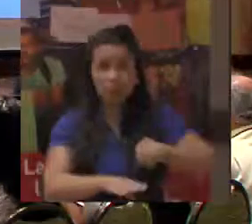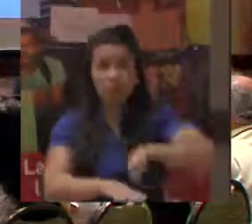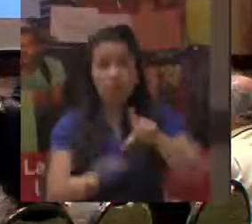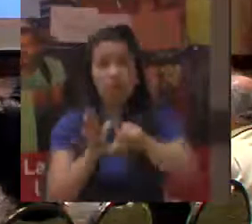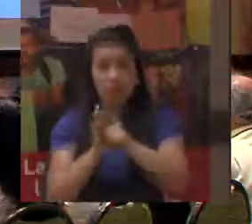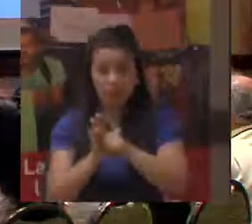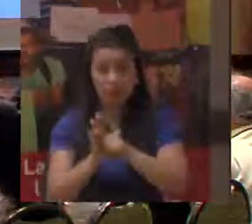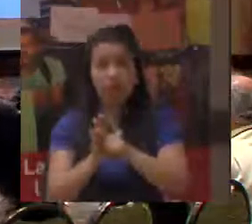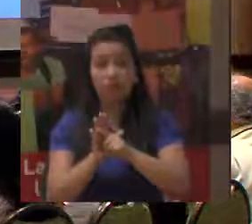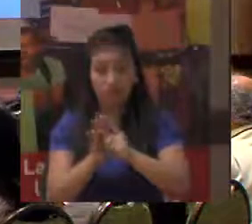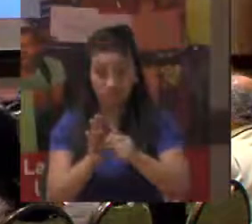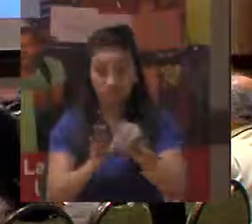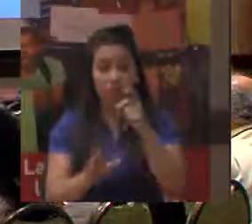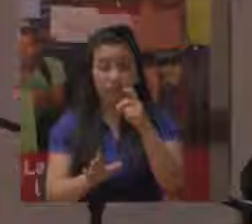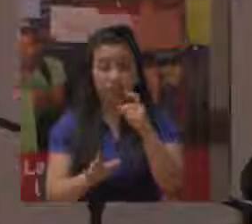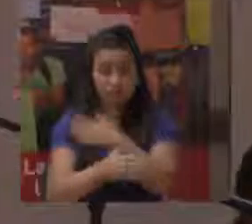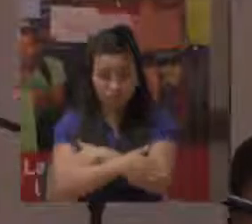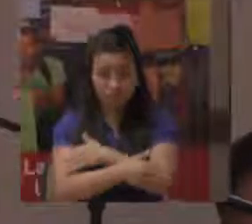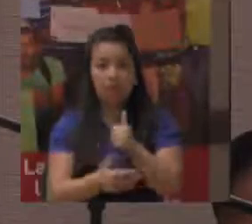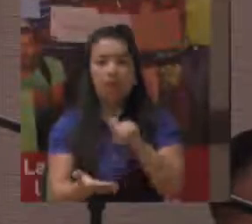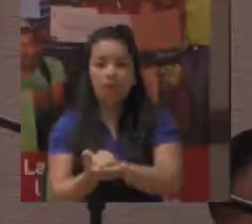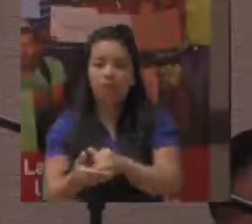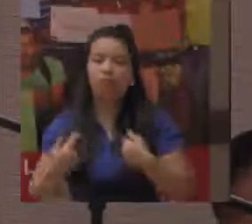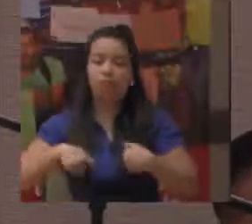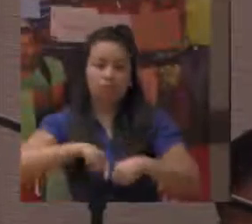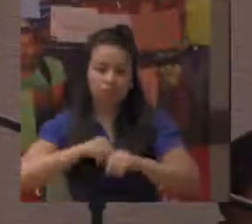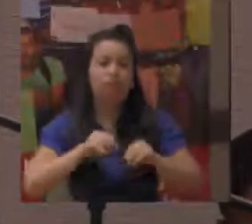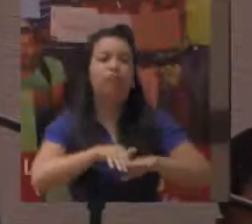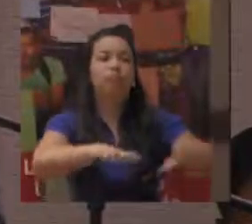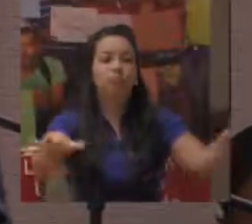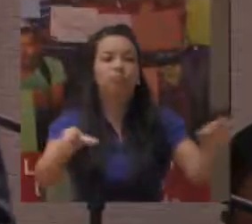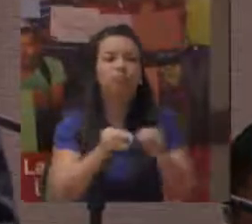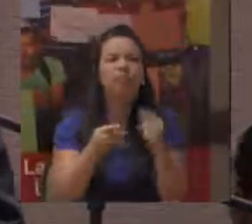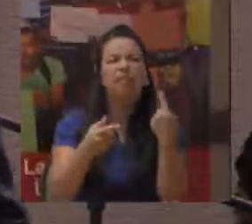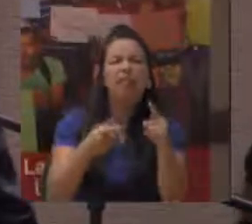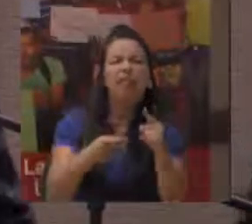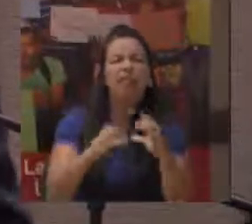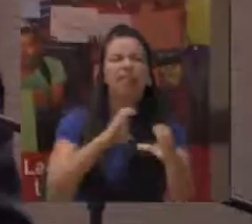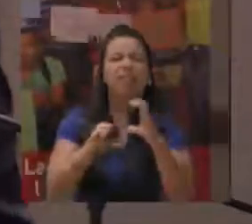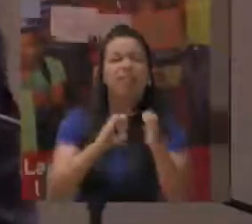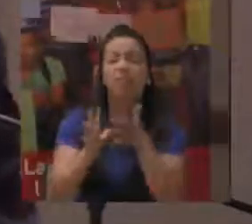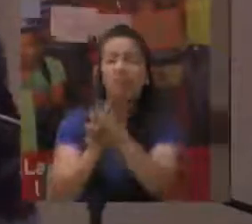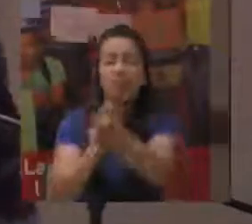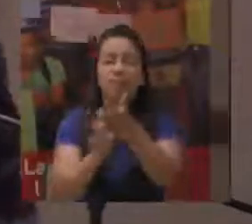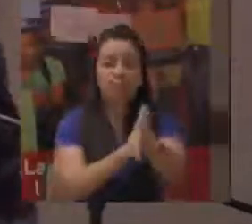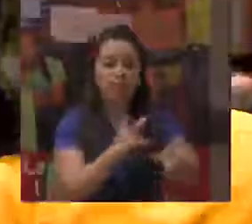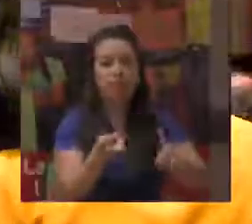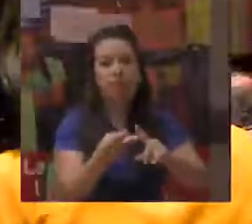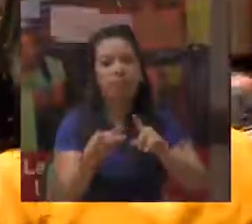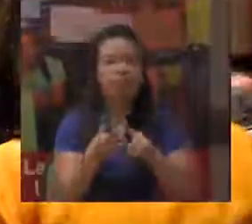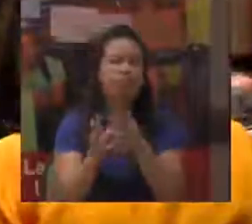lo que tiene que ver con el acceso a la información y todo lo que tiene que ver con las políticas de seguridad de la información.